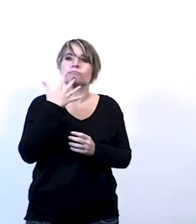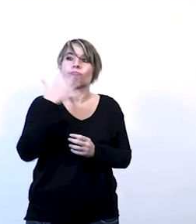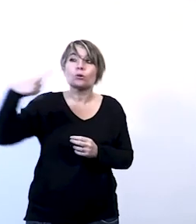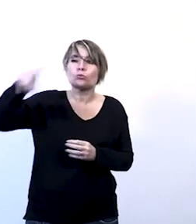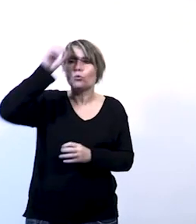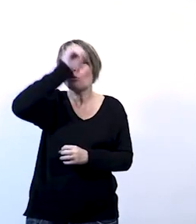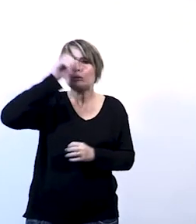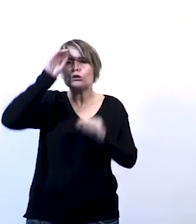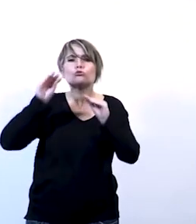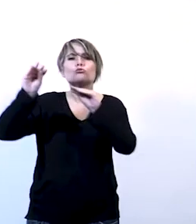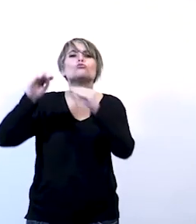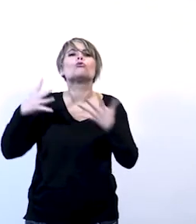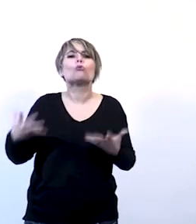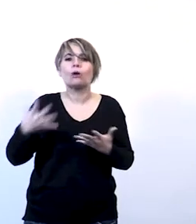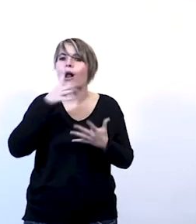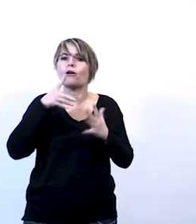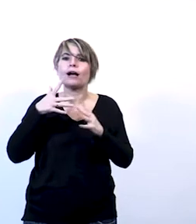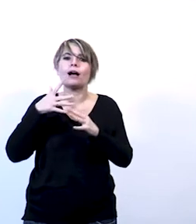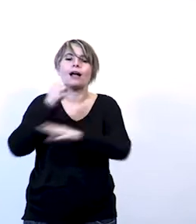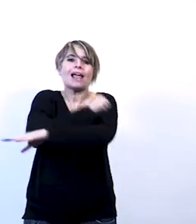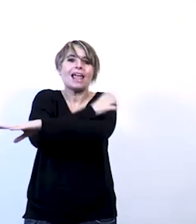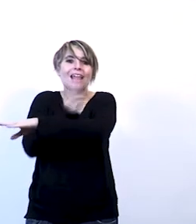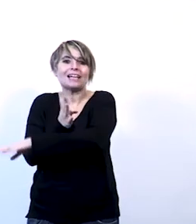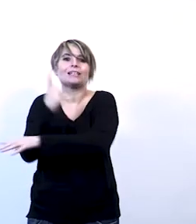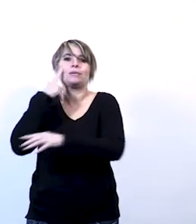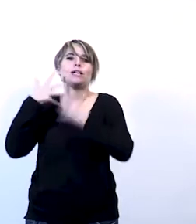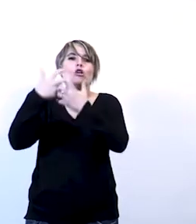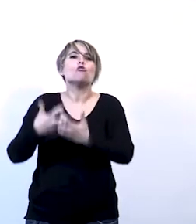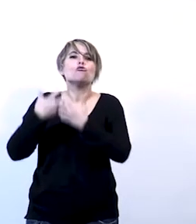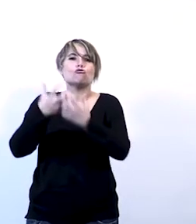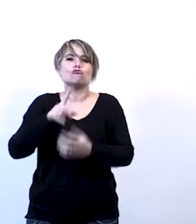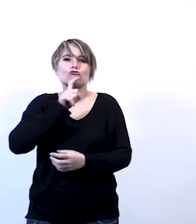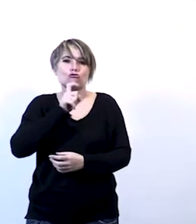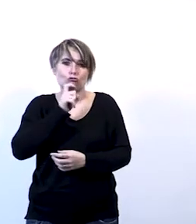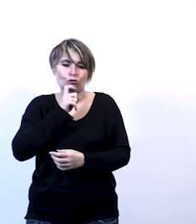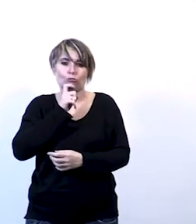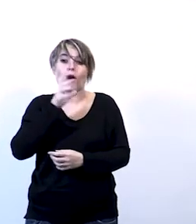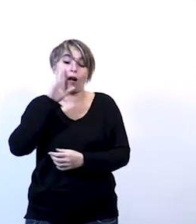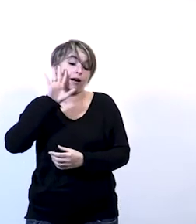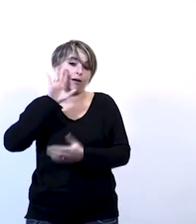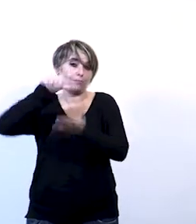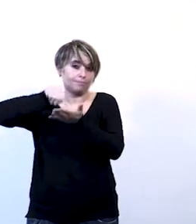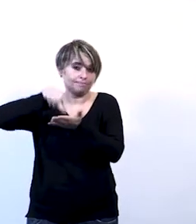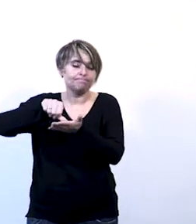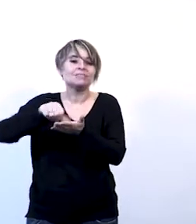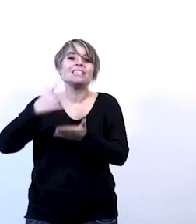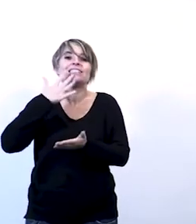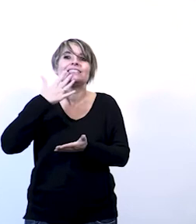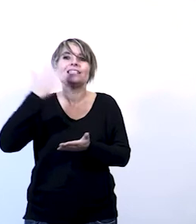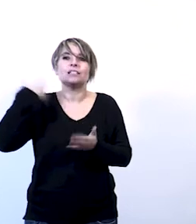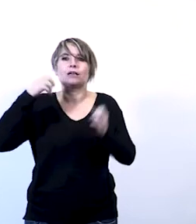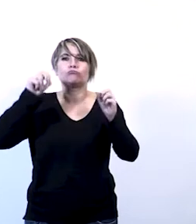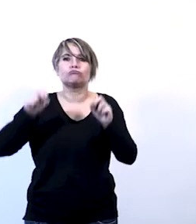hay, qué piensas al respecto de cómo está la lucha LGTBI en Palestina. teniendo en cuenta lo que hablamos de Tel Aviv, y si hay alianzas con el